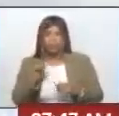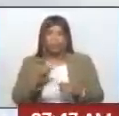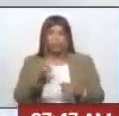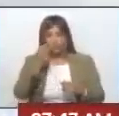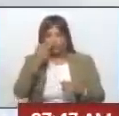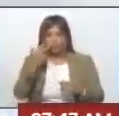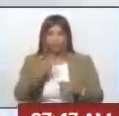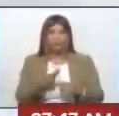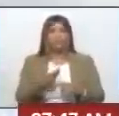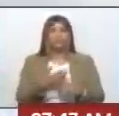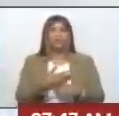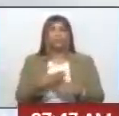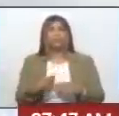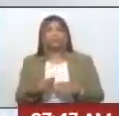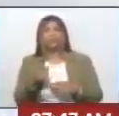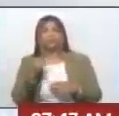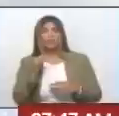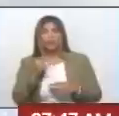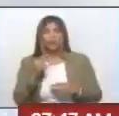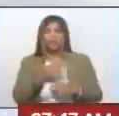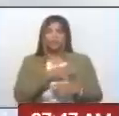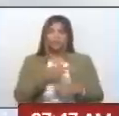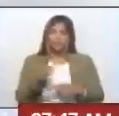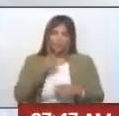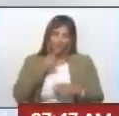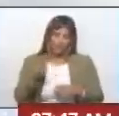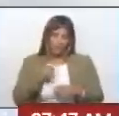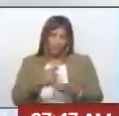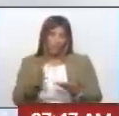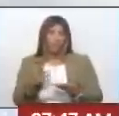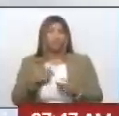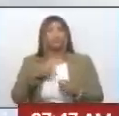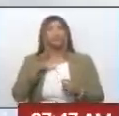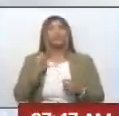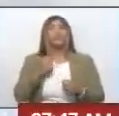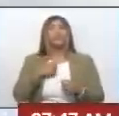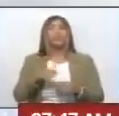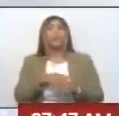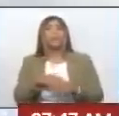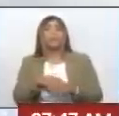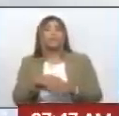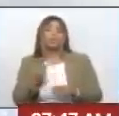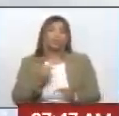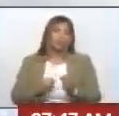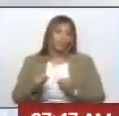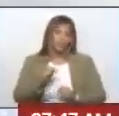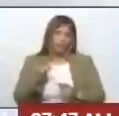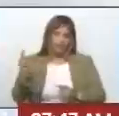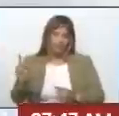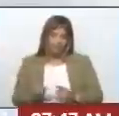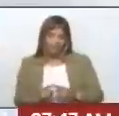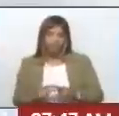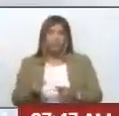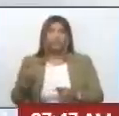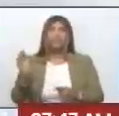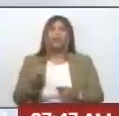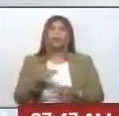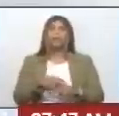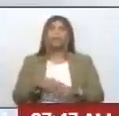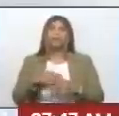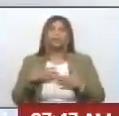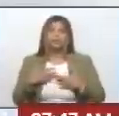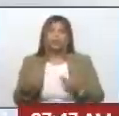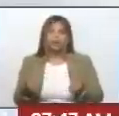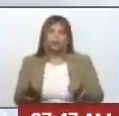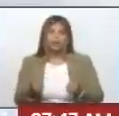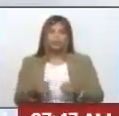visita con excelentes resultados. Entiendo que viene el ministro de la Defensa, viene el ministro de Salud, no sé relaciones